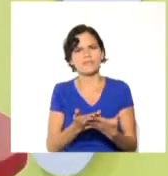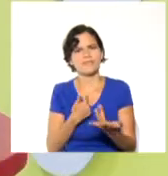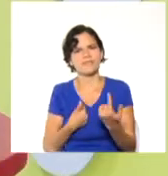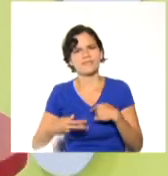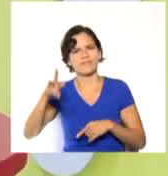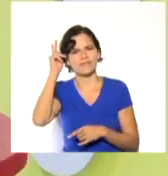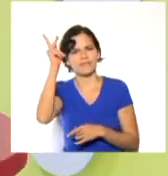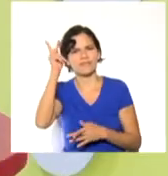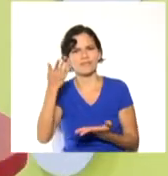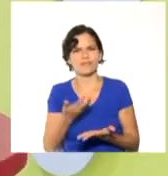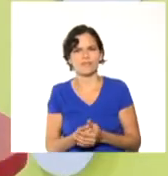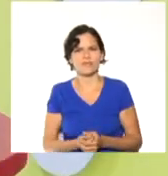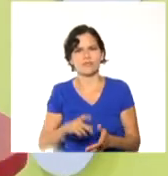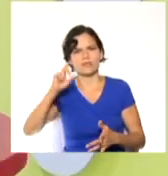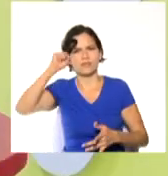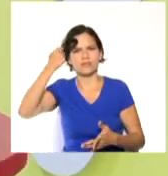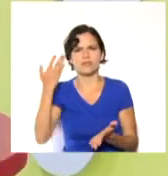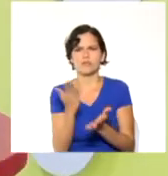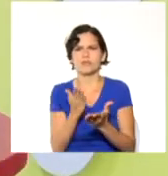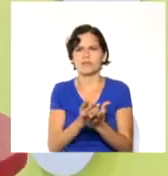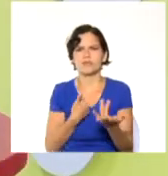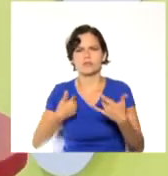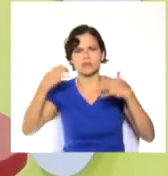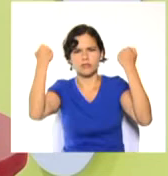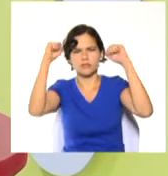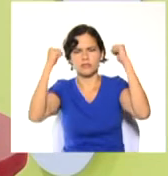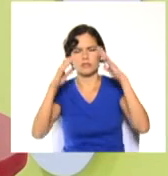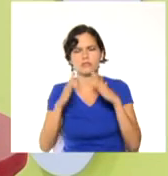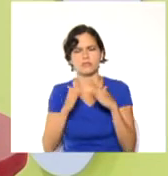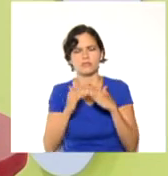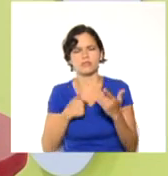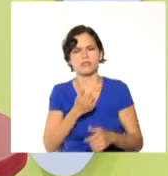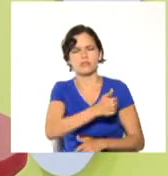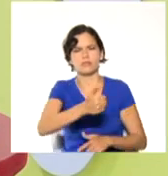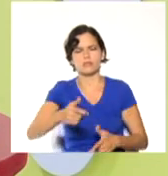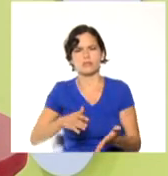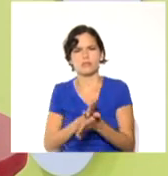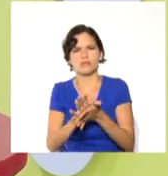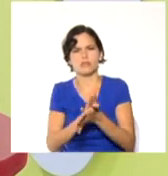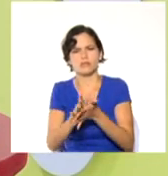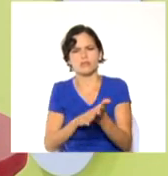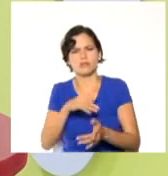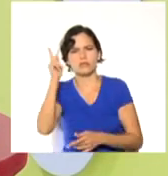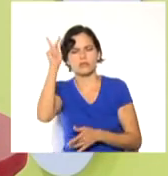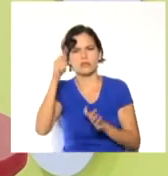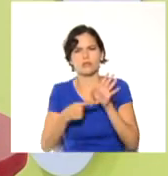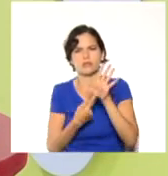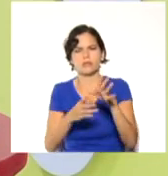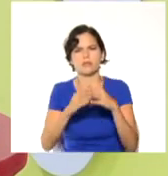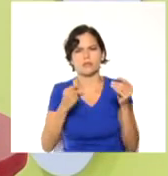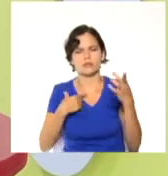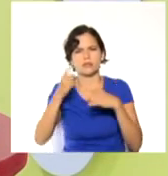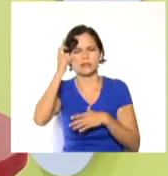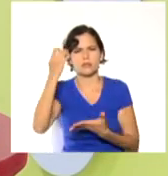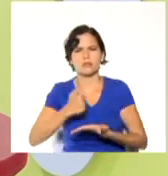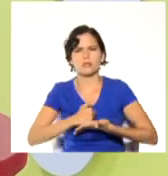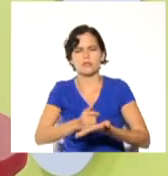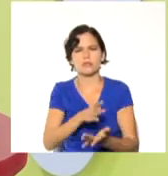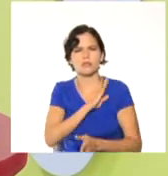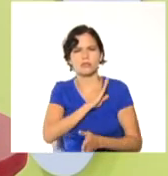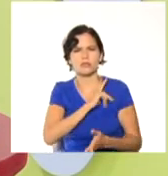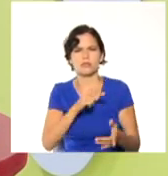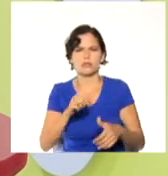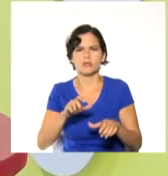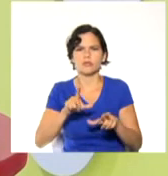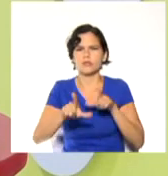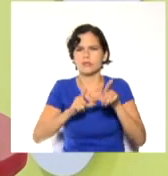Muchísimas gracias, profesora Yolibel. Recuerden siempre practicar en casa cada una de las señas que la profesora nos presenta día a día. Esto nos ayudará a apropiarnos de ellos